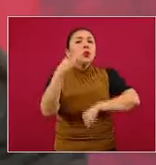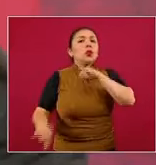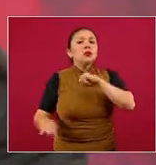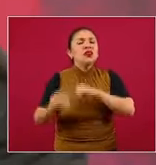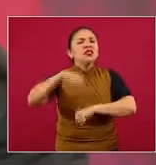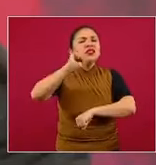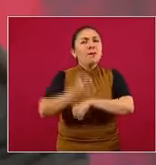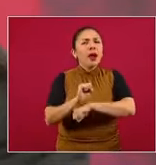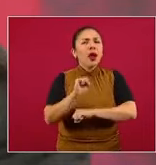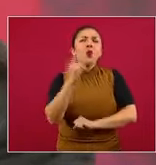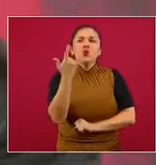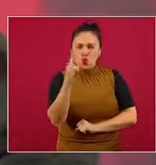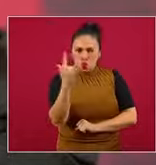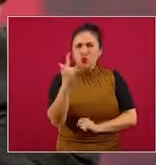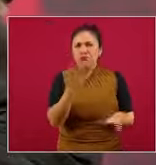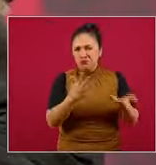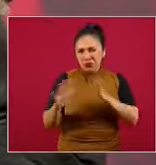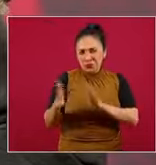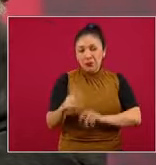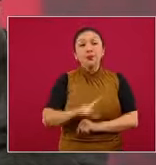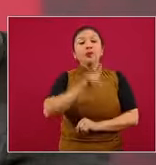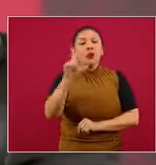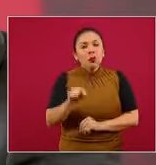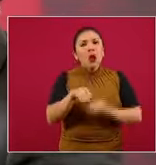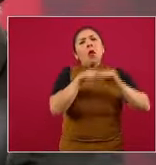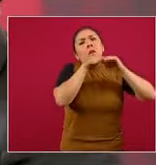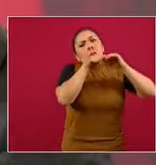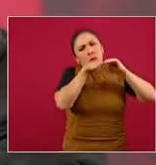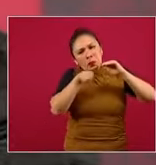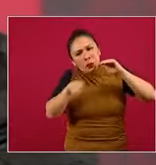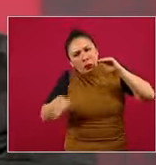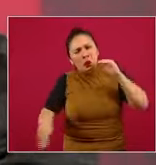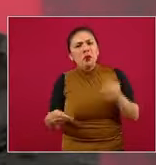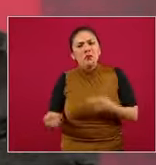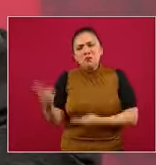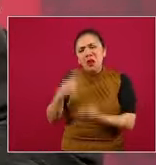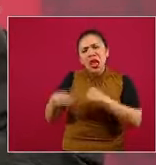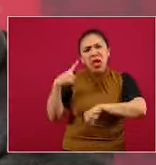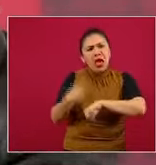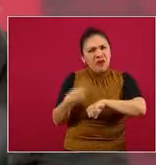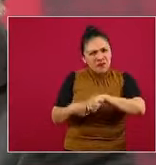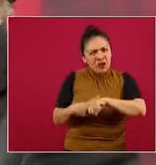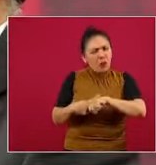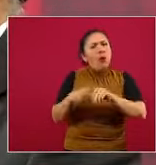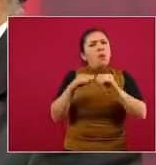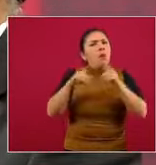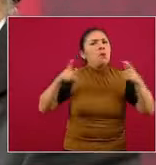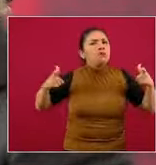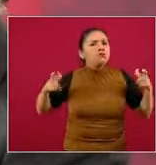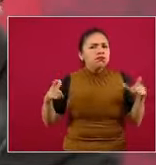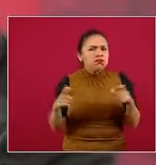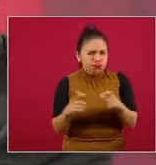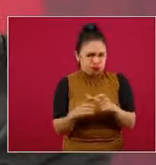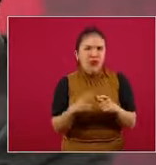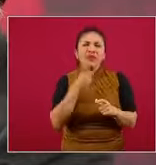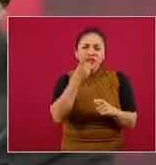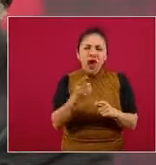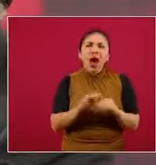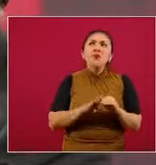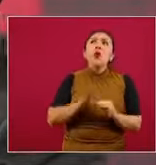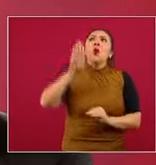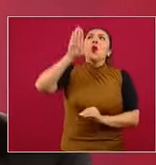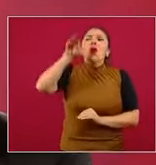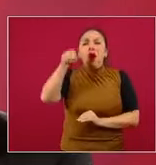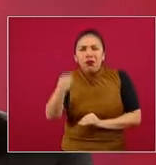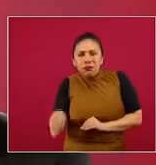última semana de julio. Después un descenso en el número de casos, es decir, cuando hablamos de descenso o ascenso nos referimos a que